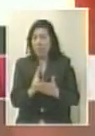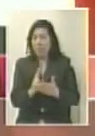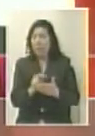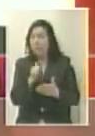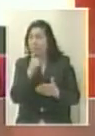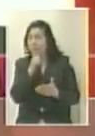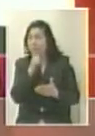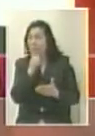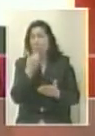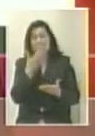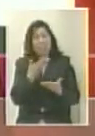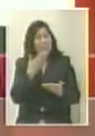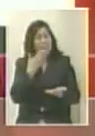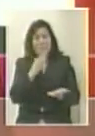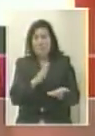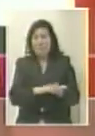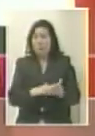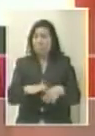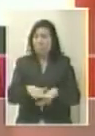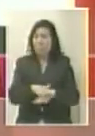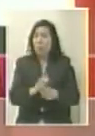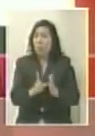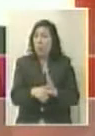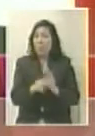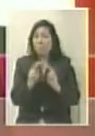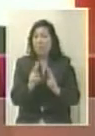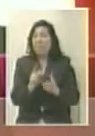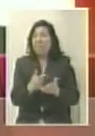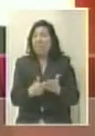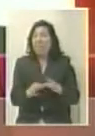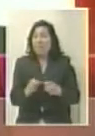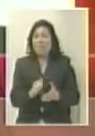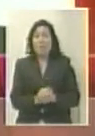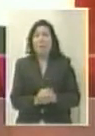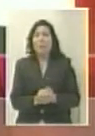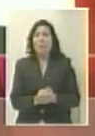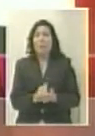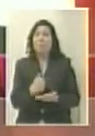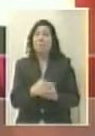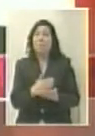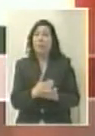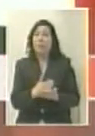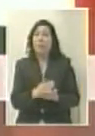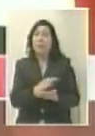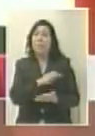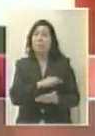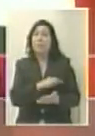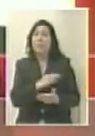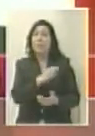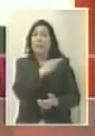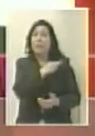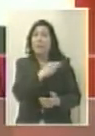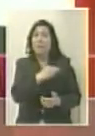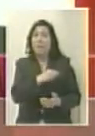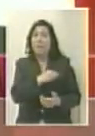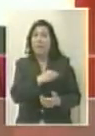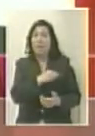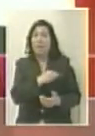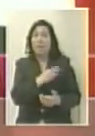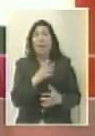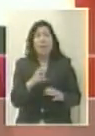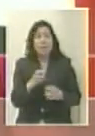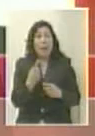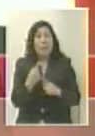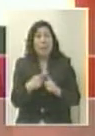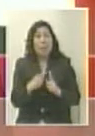adolecemos de un gran mal. Hacemos planes y luego no verificamos que se ejecuten. Y parte de la misión de este ministerio es hacer que los planes se